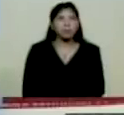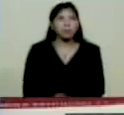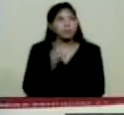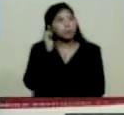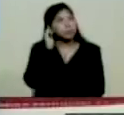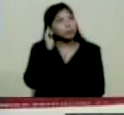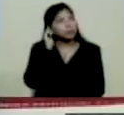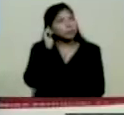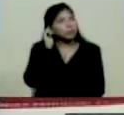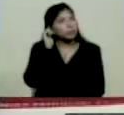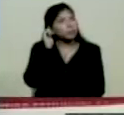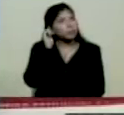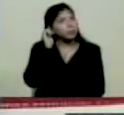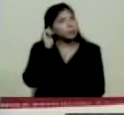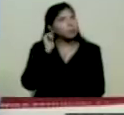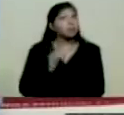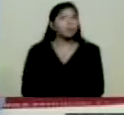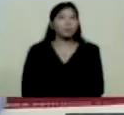Sacamos